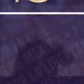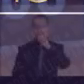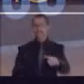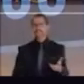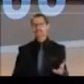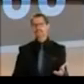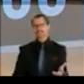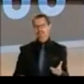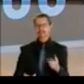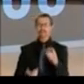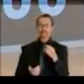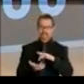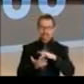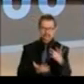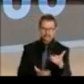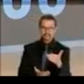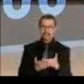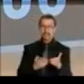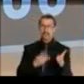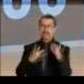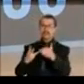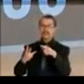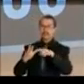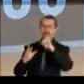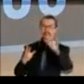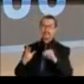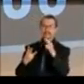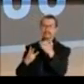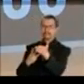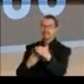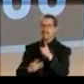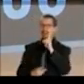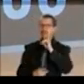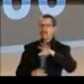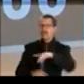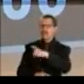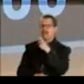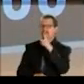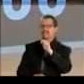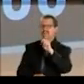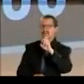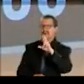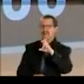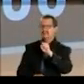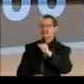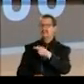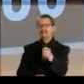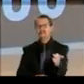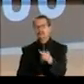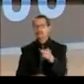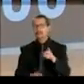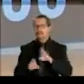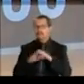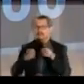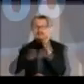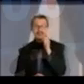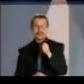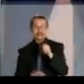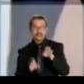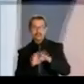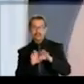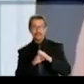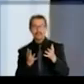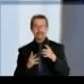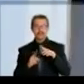cuándo va a terminar o cómo pretende usted terminar este abuso que se comete sobre todo en la frontera estos abusos son varios